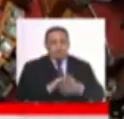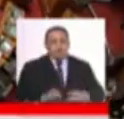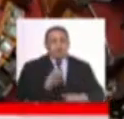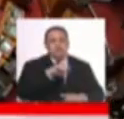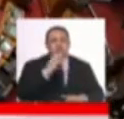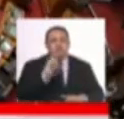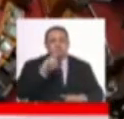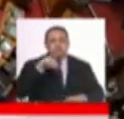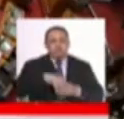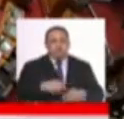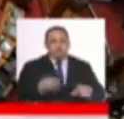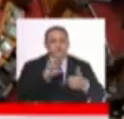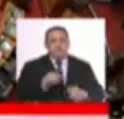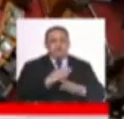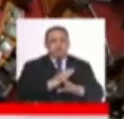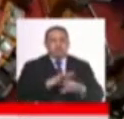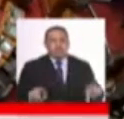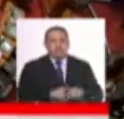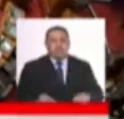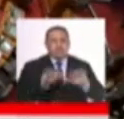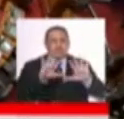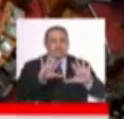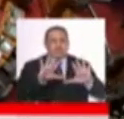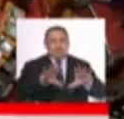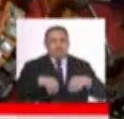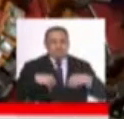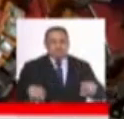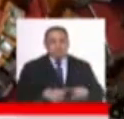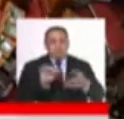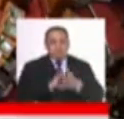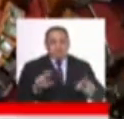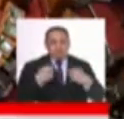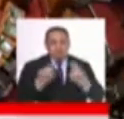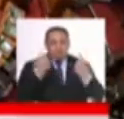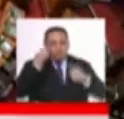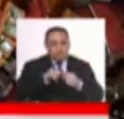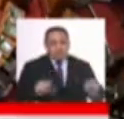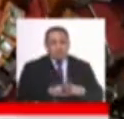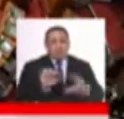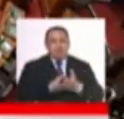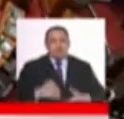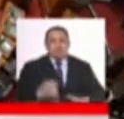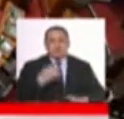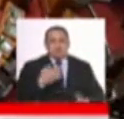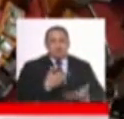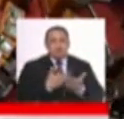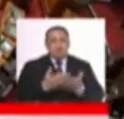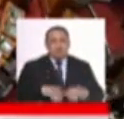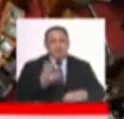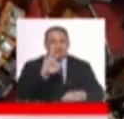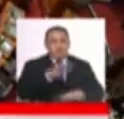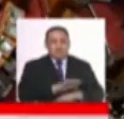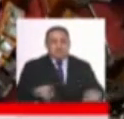institucional de su ministerio por mantener ciertas políticas y eso se lo tenemos que reconocer. Esperemos que vaya con ese